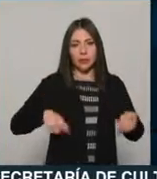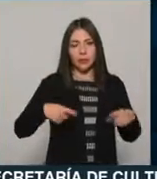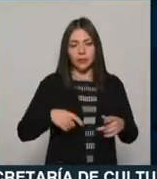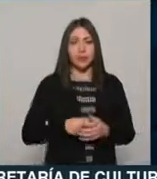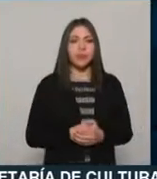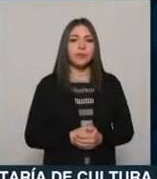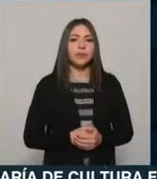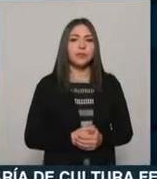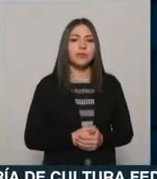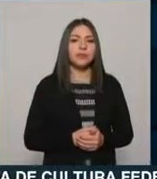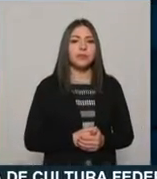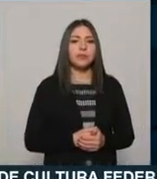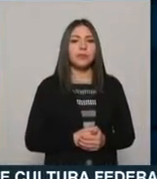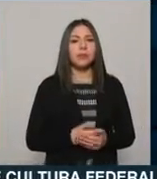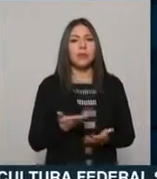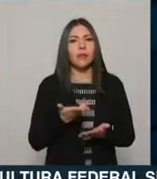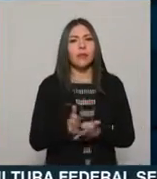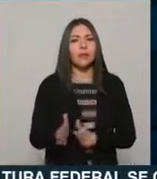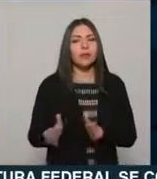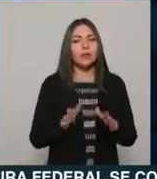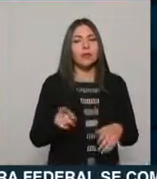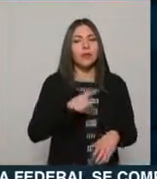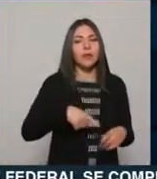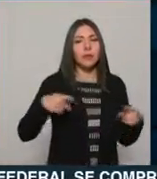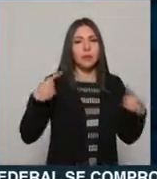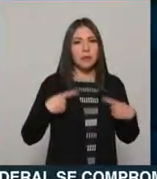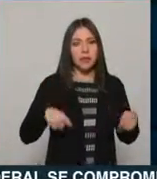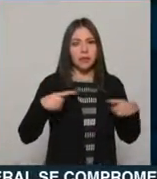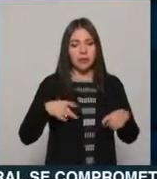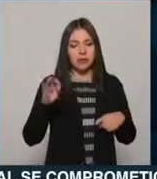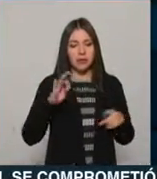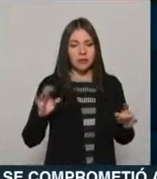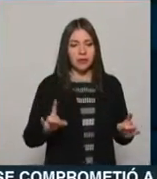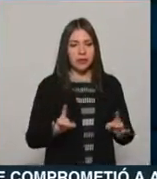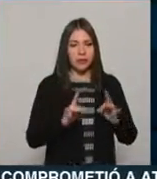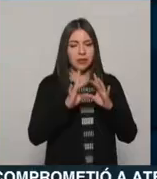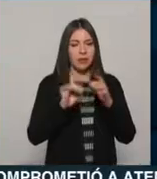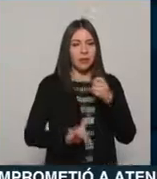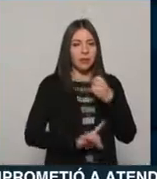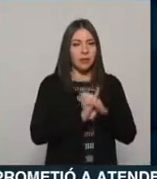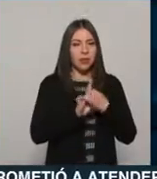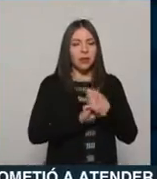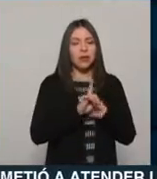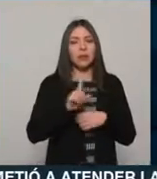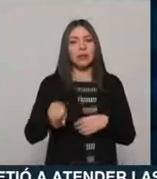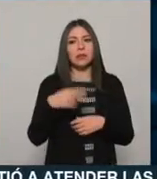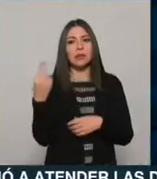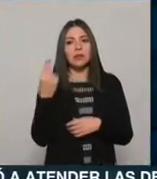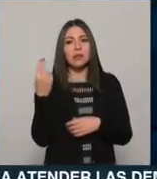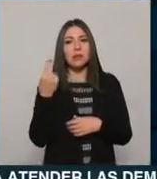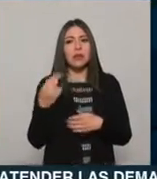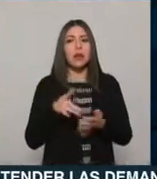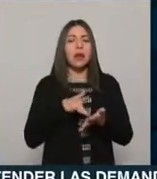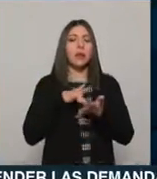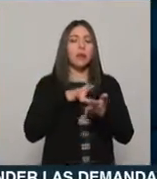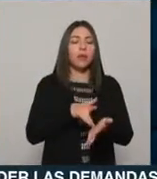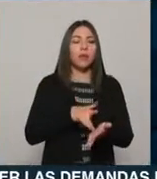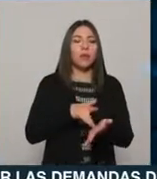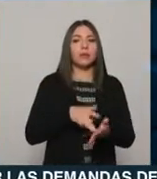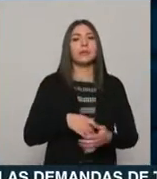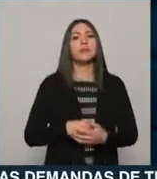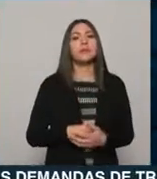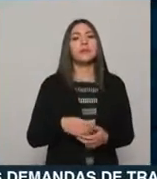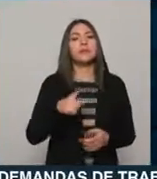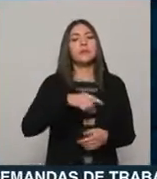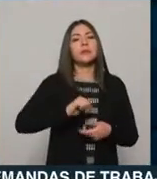parte que llegamos a ver que las personas que se encuentran en ese tipo de situación de vulnerabilidad tienen la prerrogativa